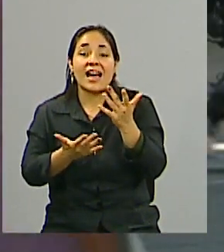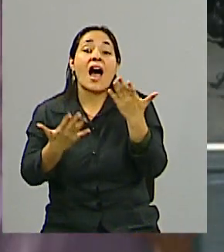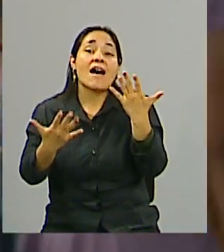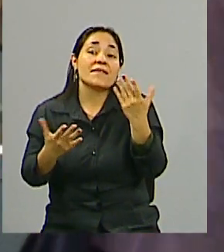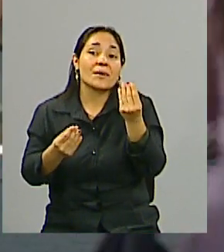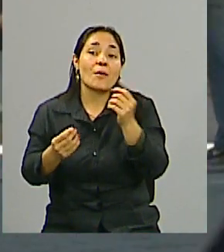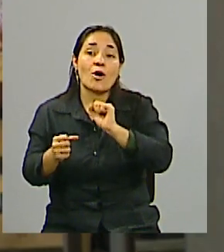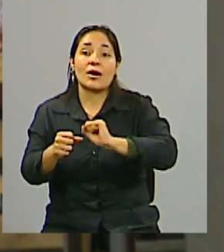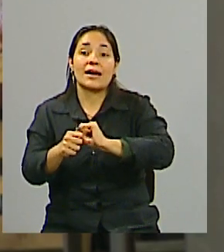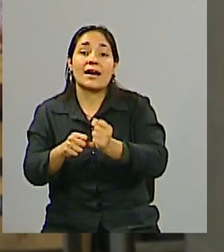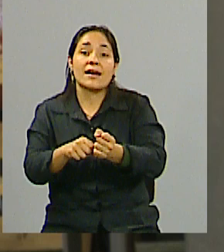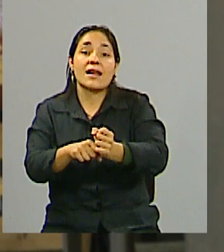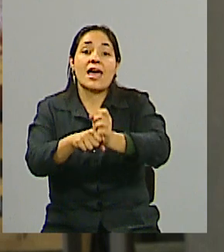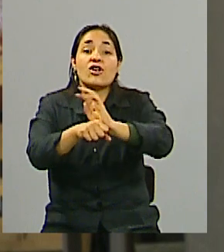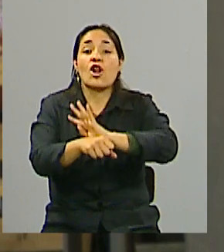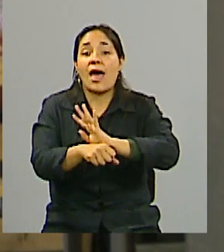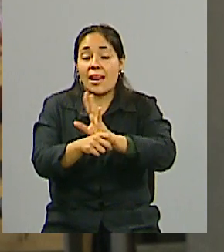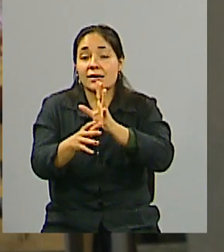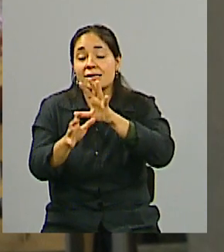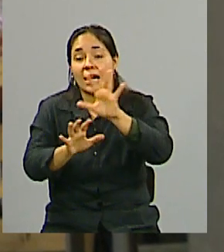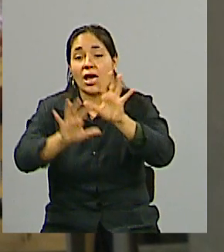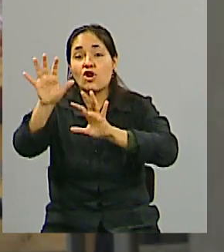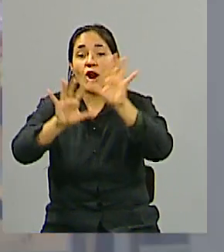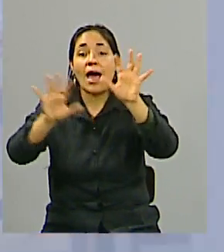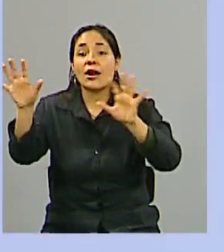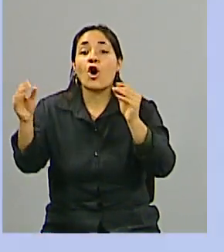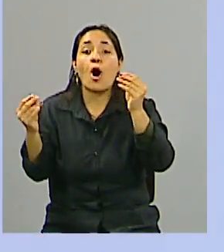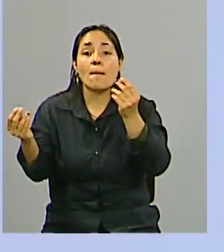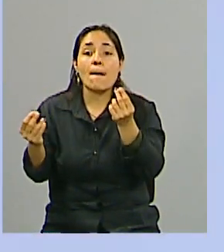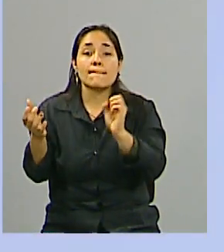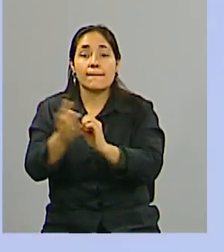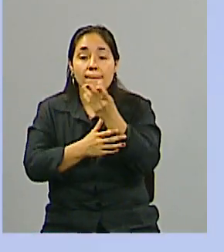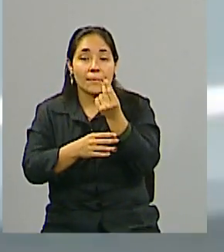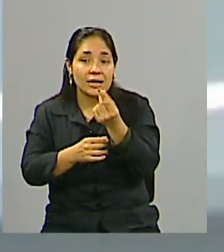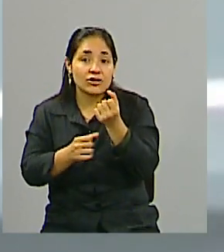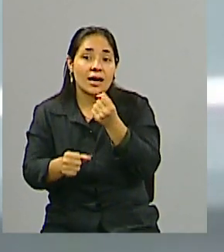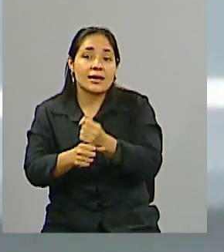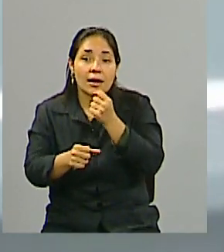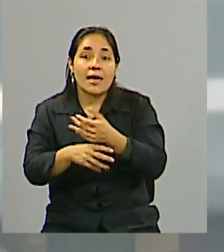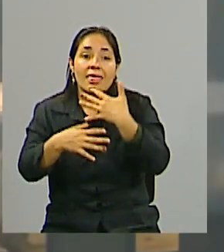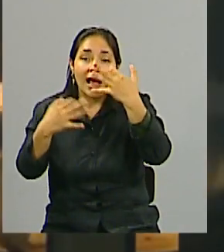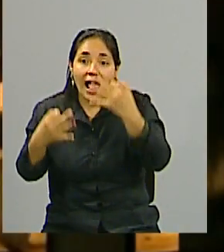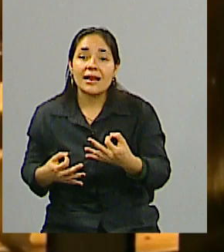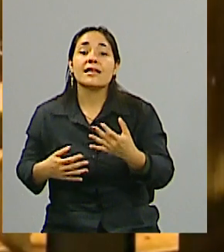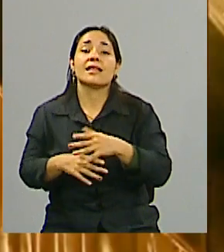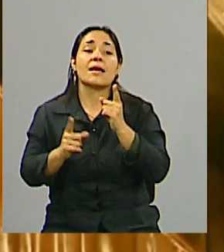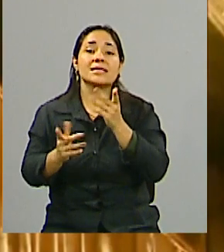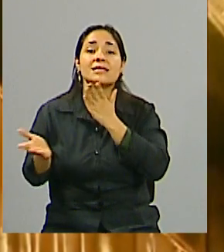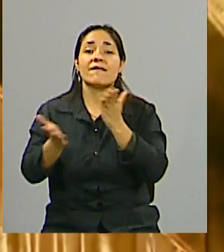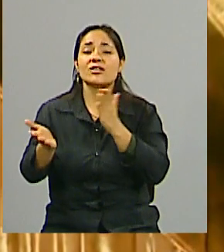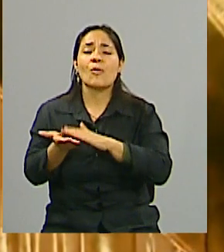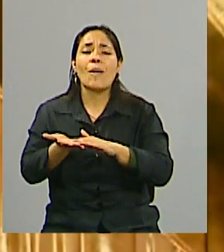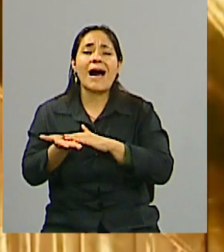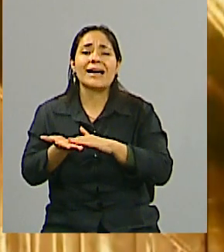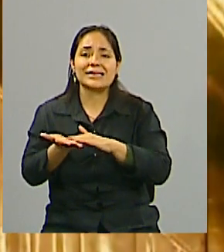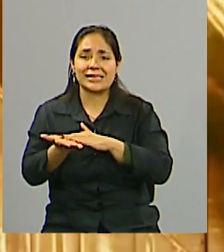regionales, cómo logramos empleo genuino de calidad y también apelando a las cuestiones, a los servicios básicos que